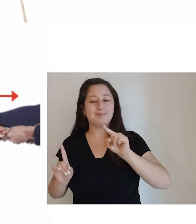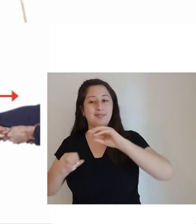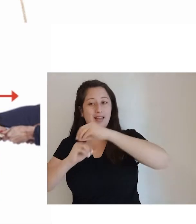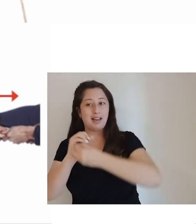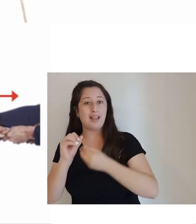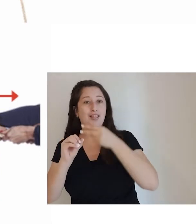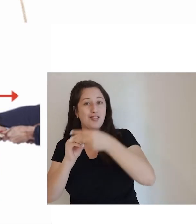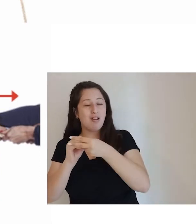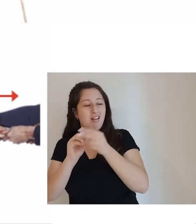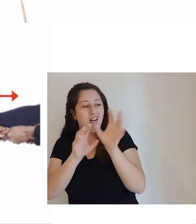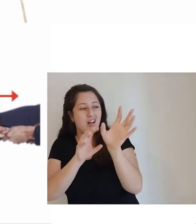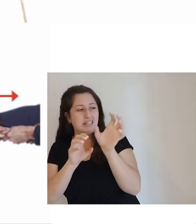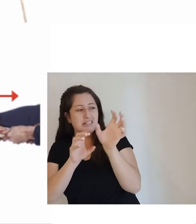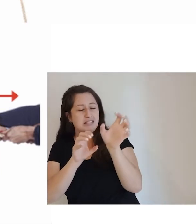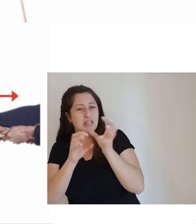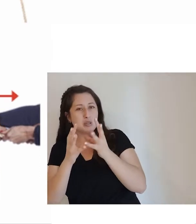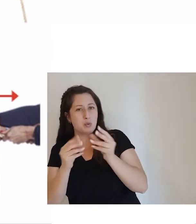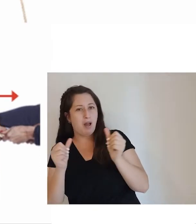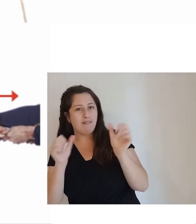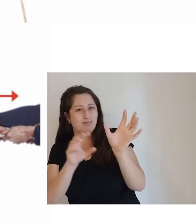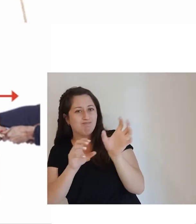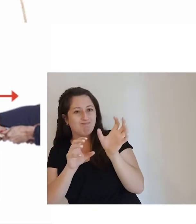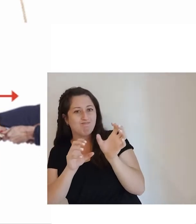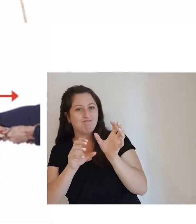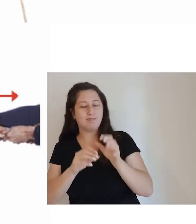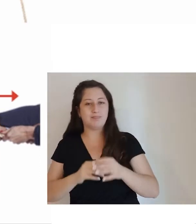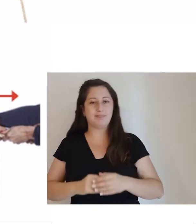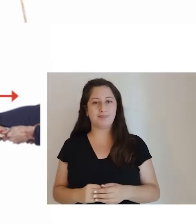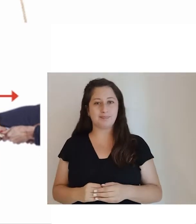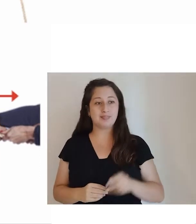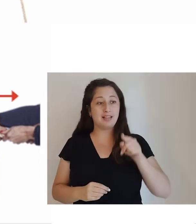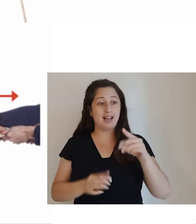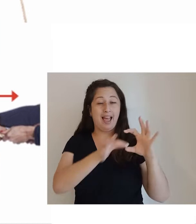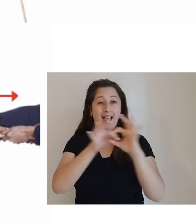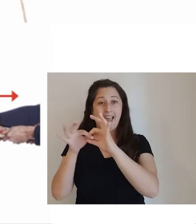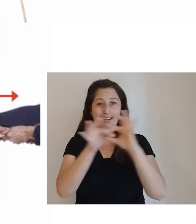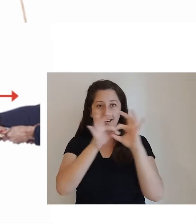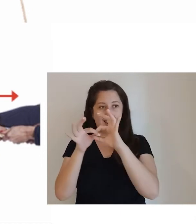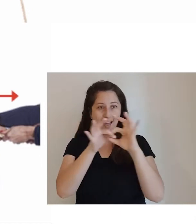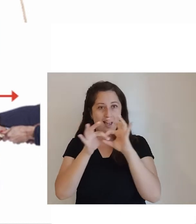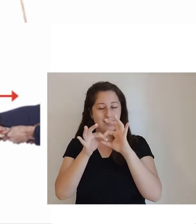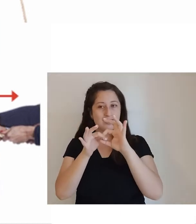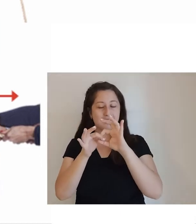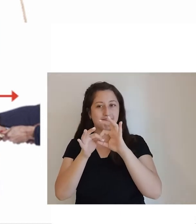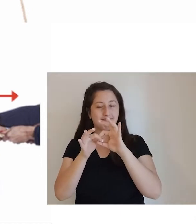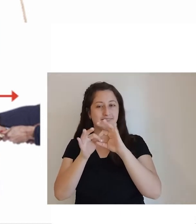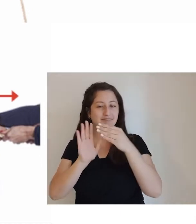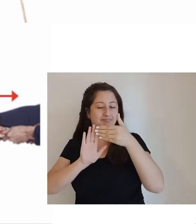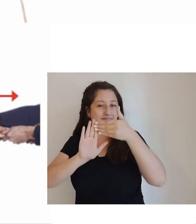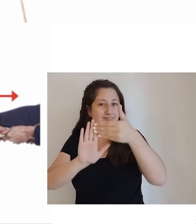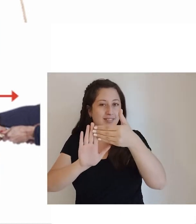tiene menos fuerza para atraer los electrones. El tipo de enlace formado en cada caso